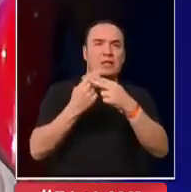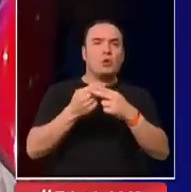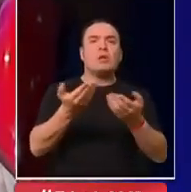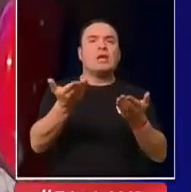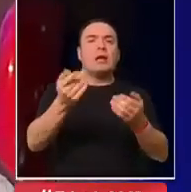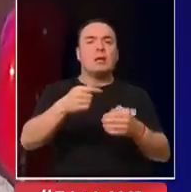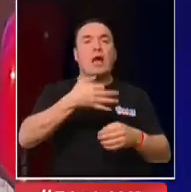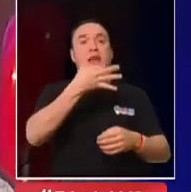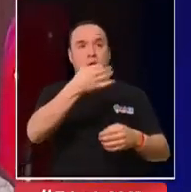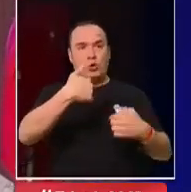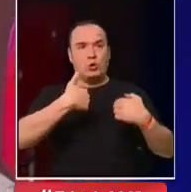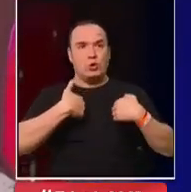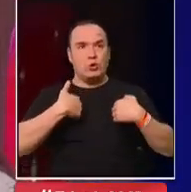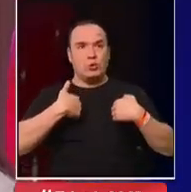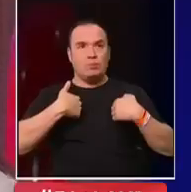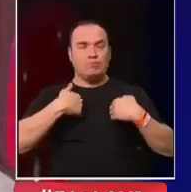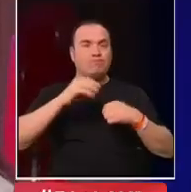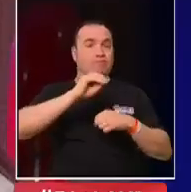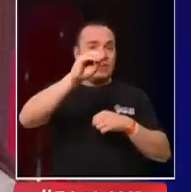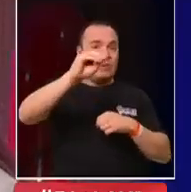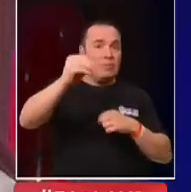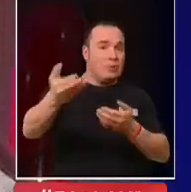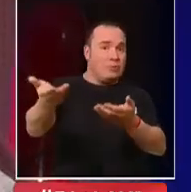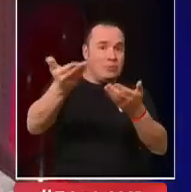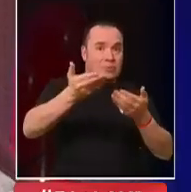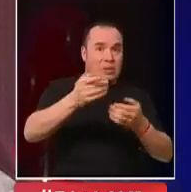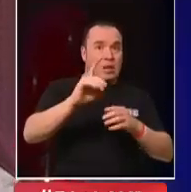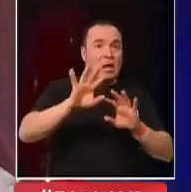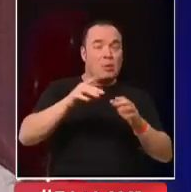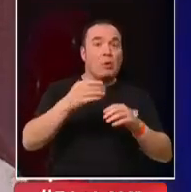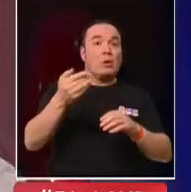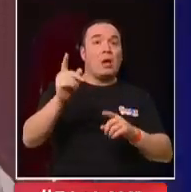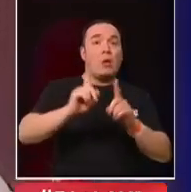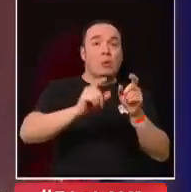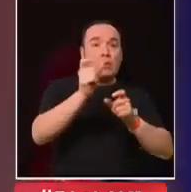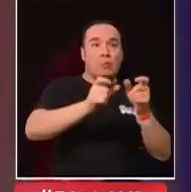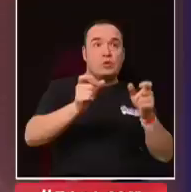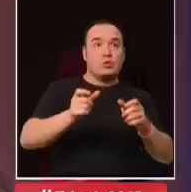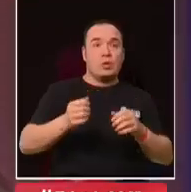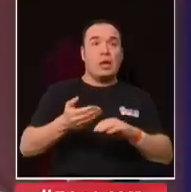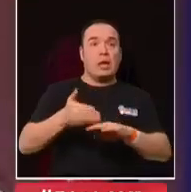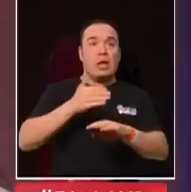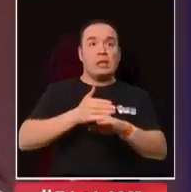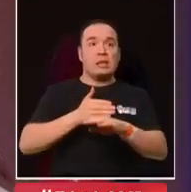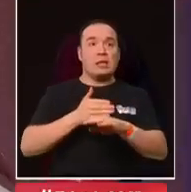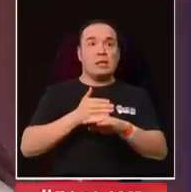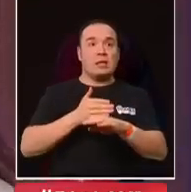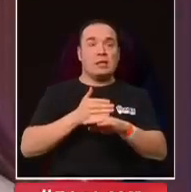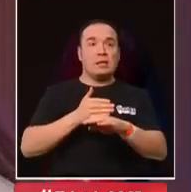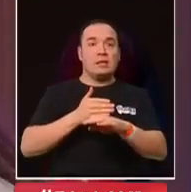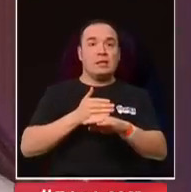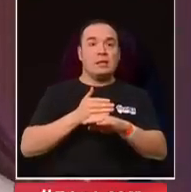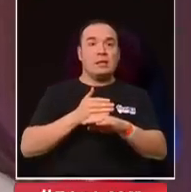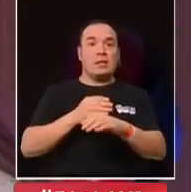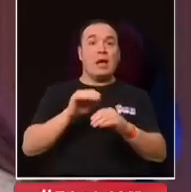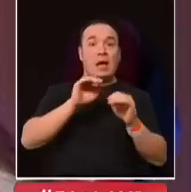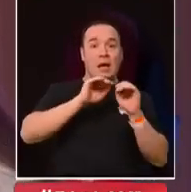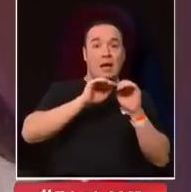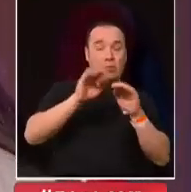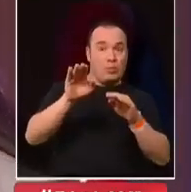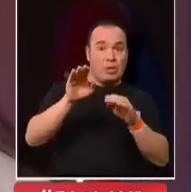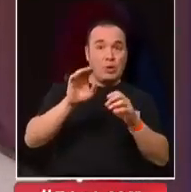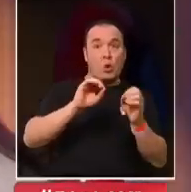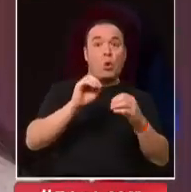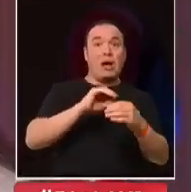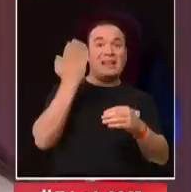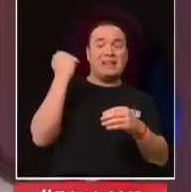que si ya alguna gente haya entrado a la Teletón y ya no ha vuelto, que vuelva, porque de